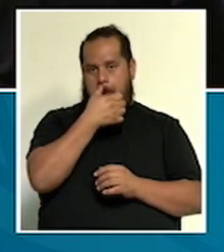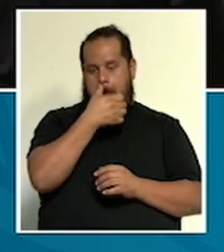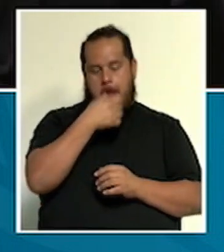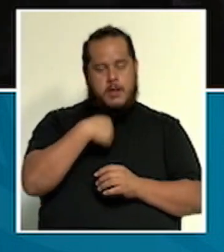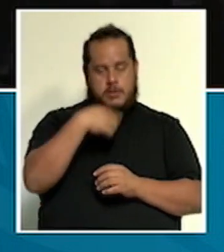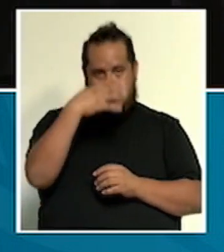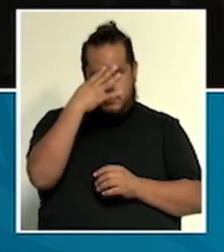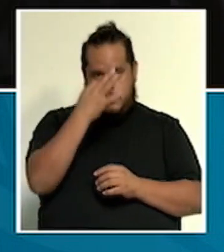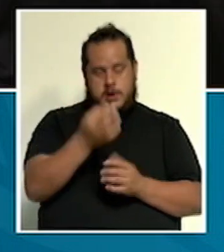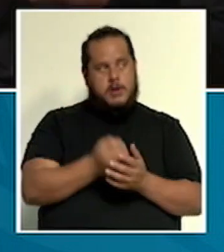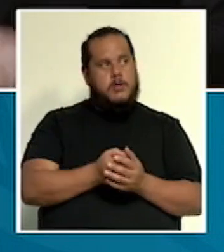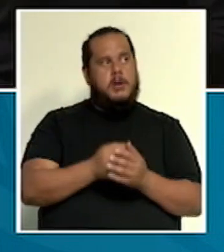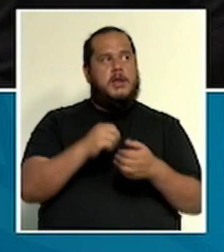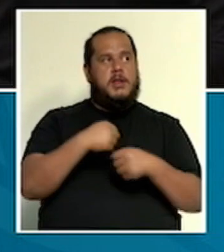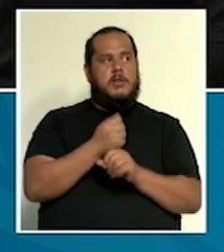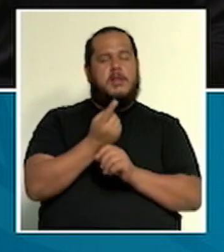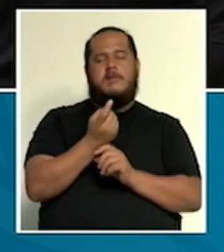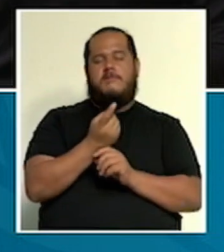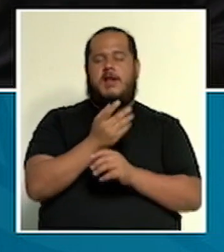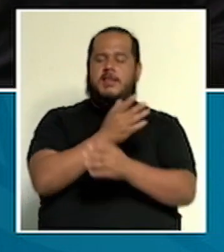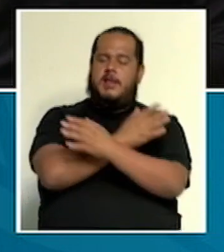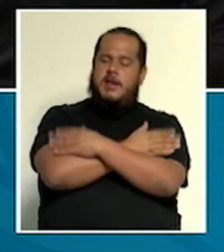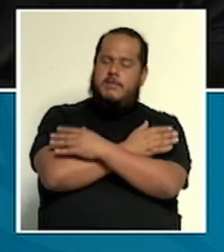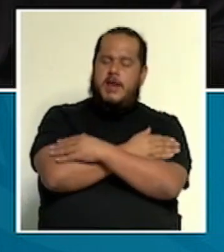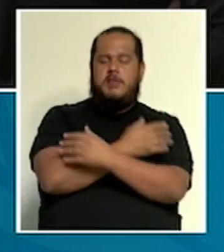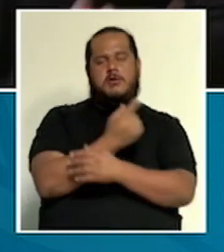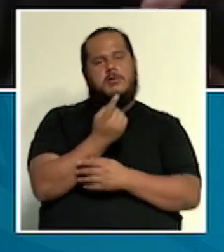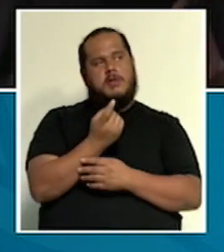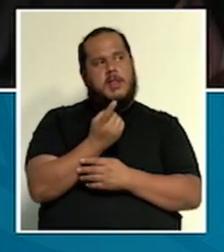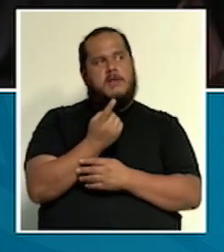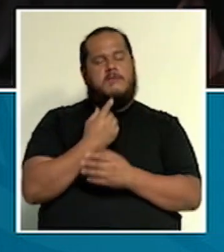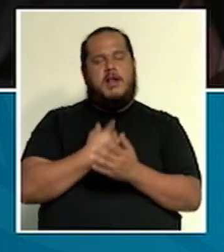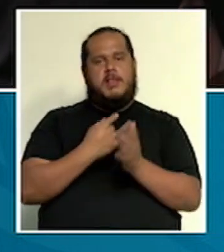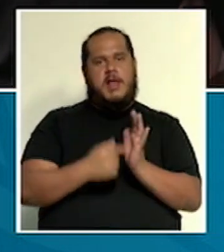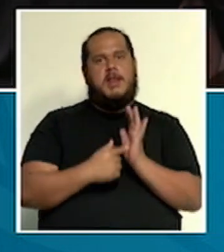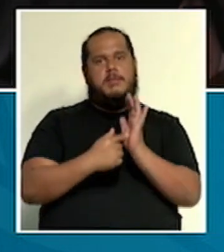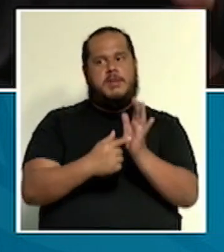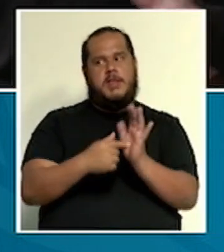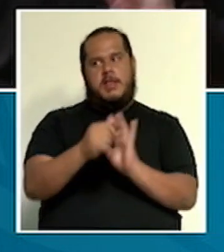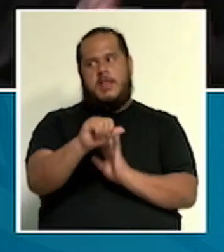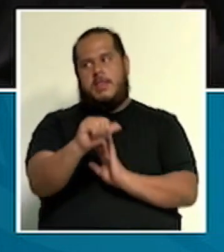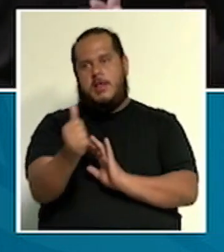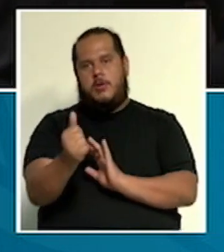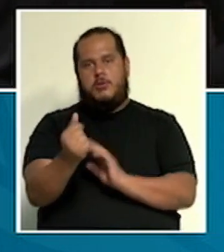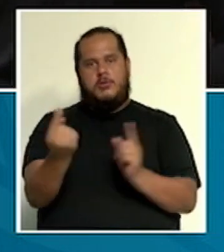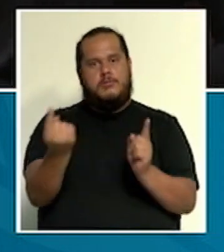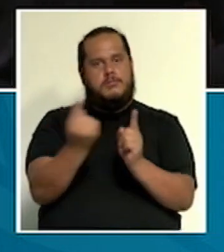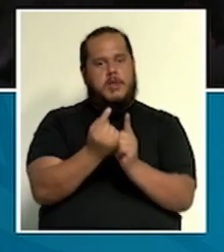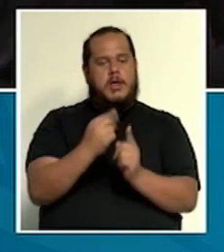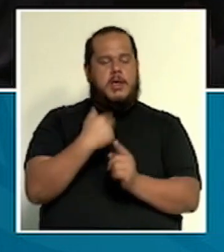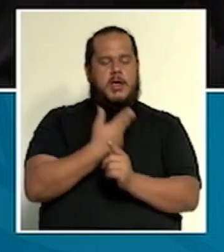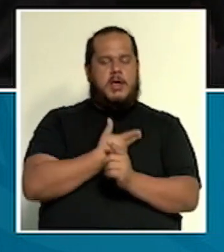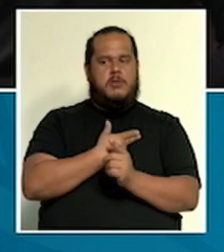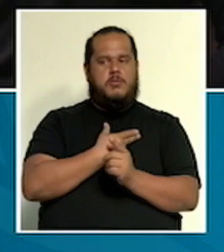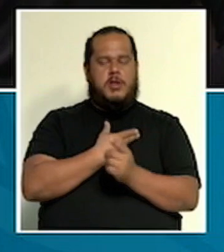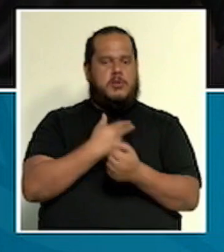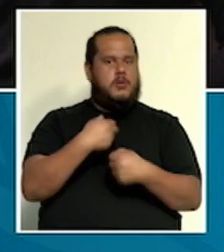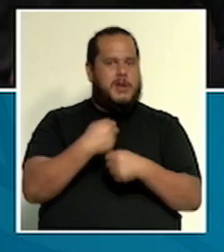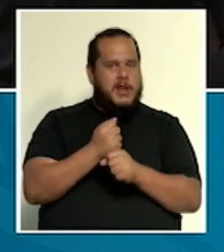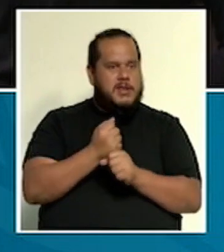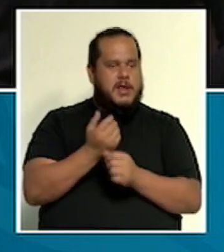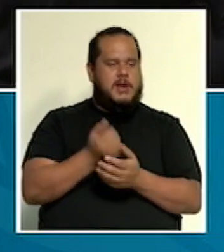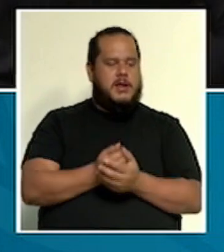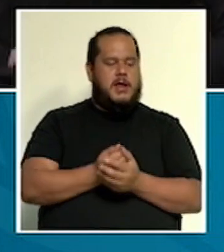creo que nos hace falta el abrazo, nos hace falta la presencia del otro en nuestro quehacer.